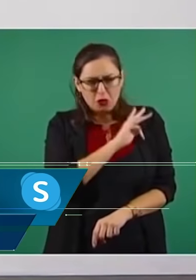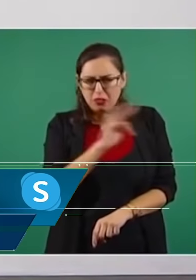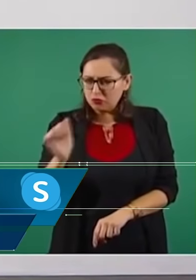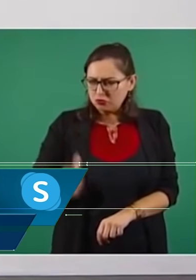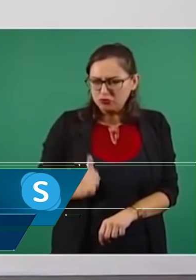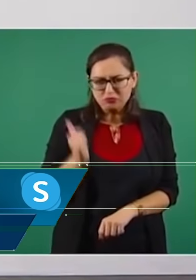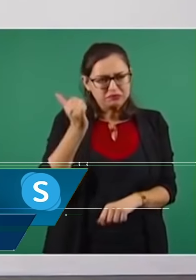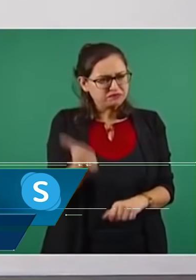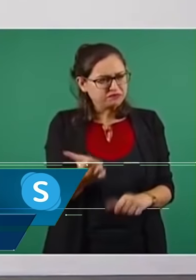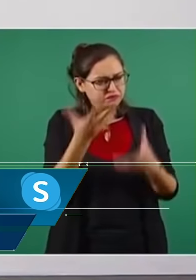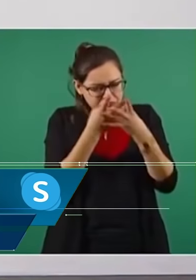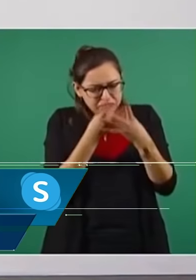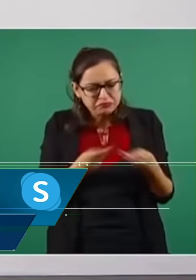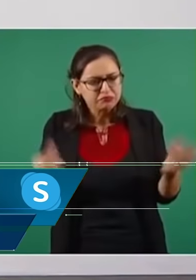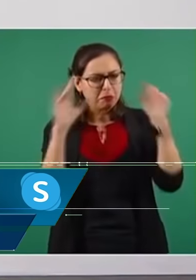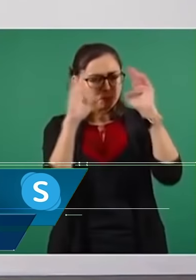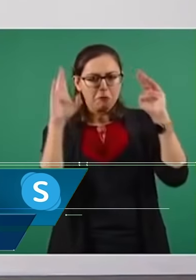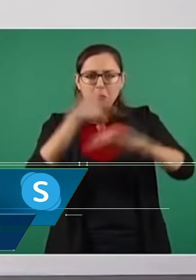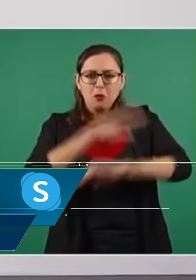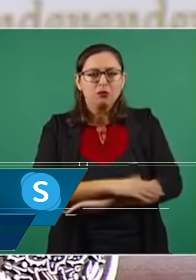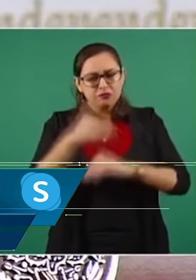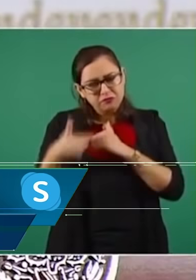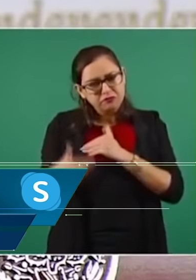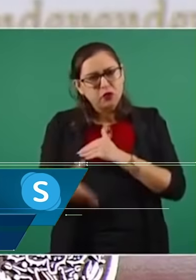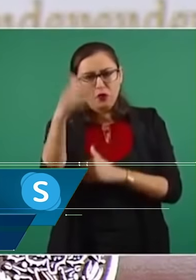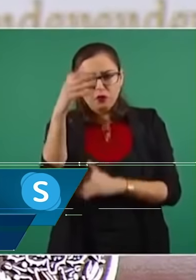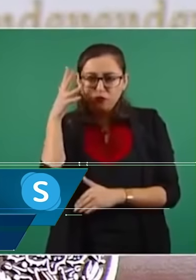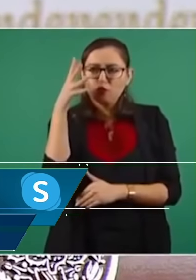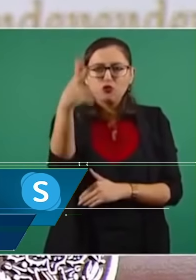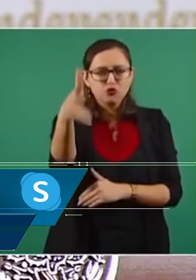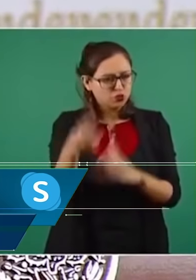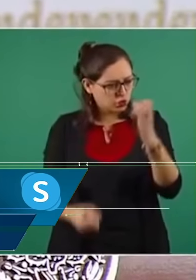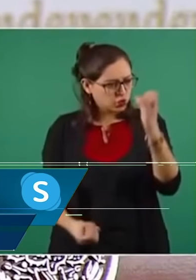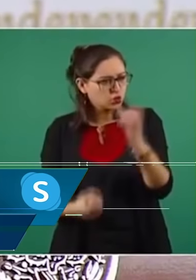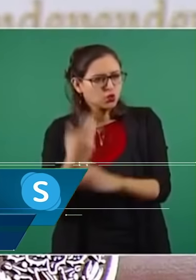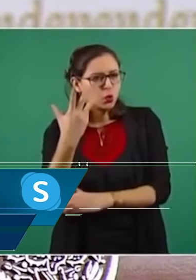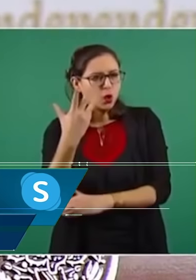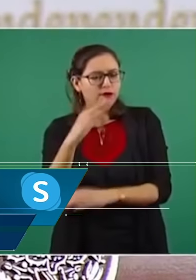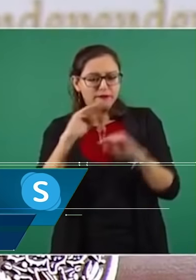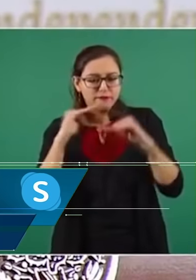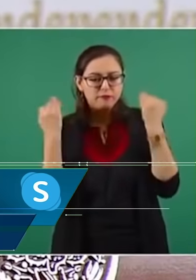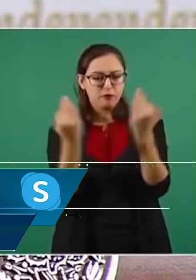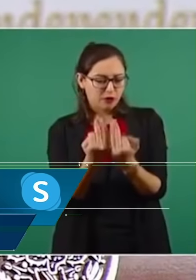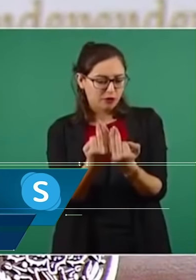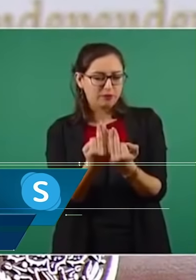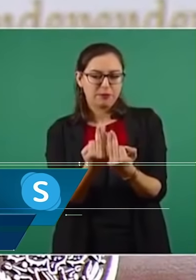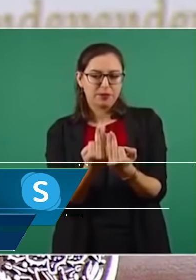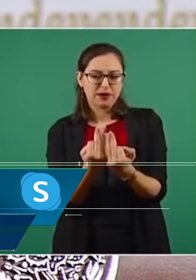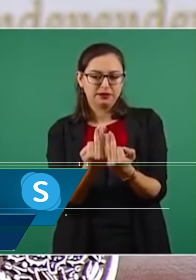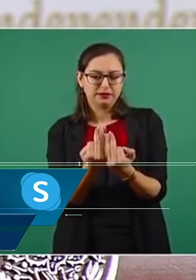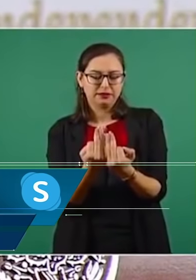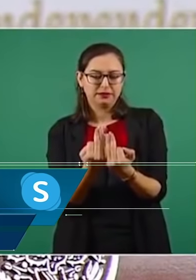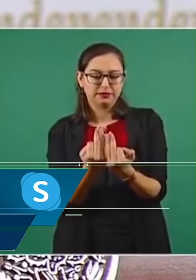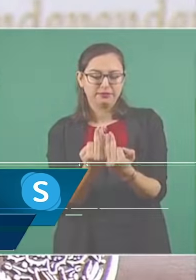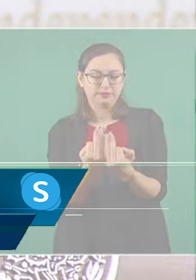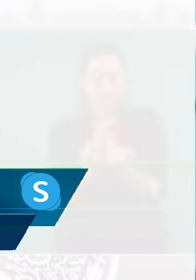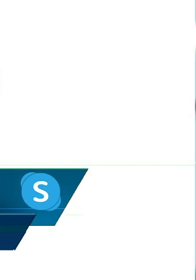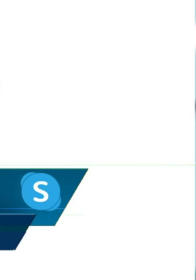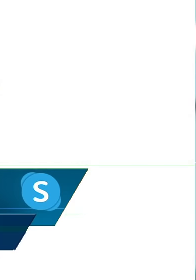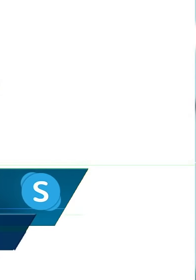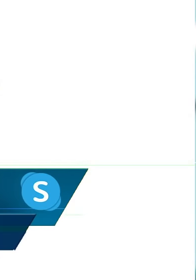Opera en Potosí y su líder, Alfredo Alemán Narváez, alias Comandante Alemán, formó parte del